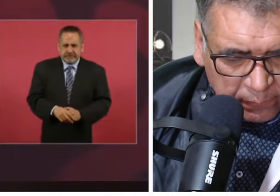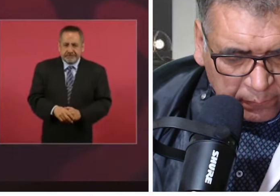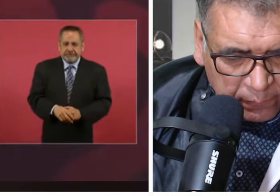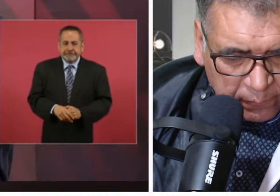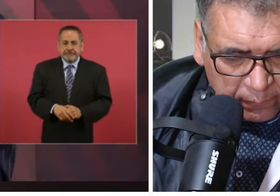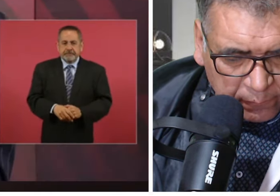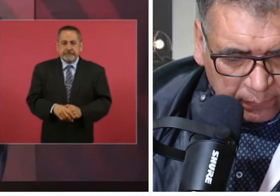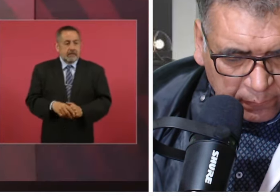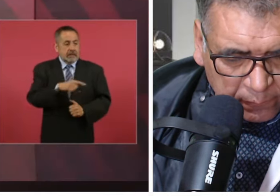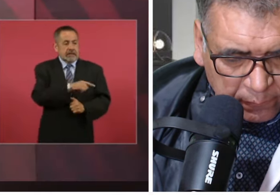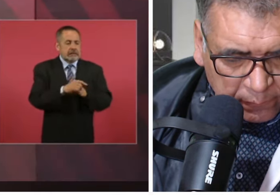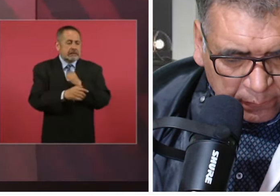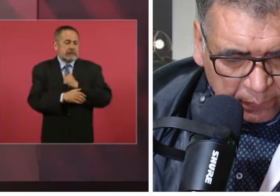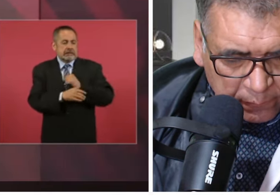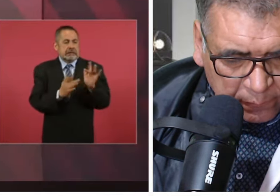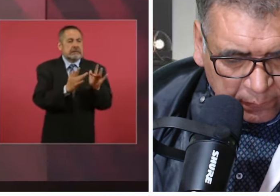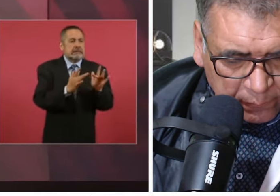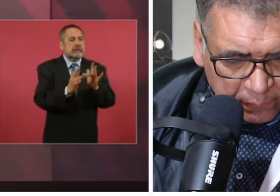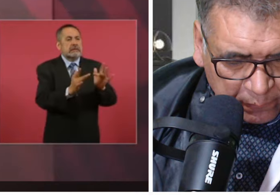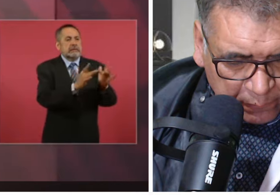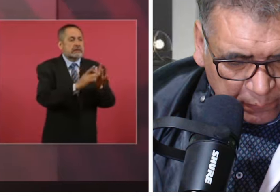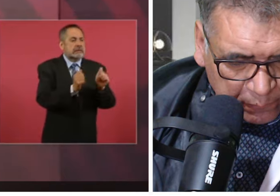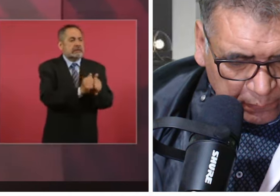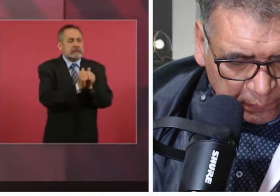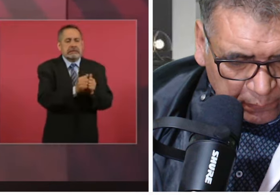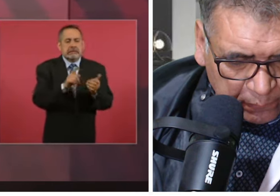y sus ligas con